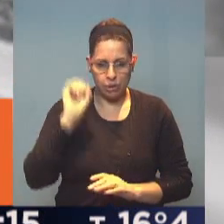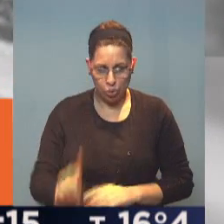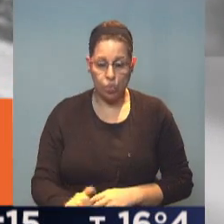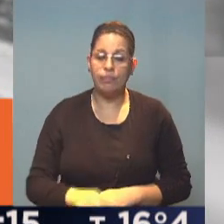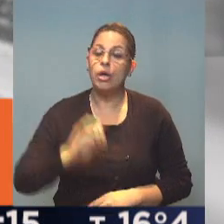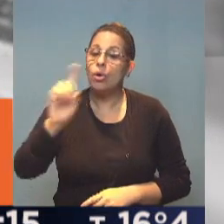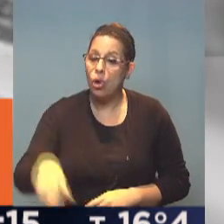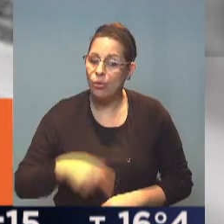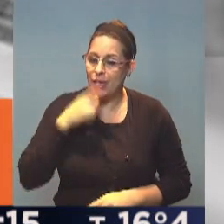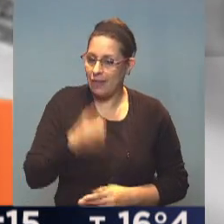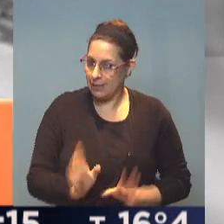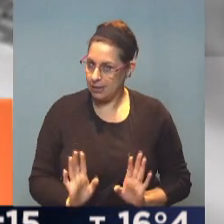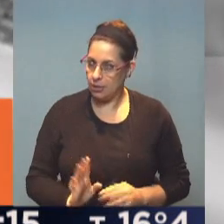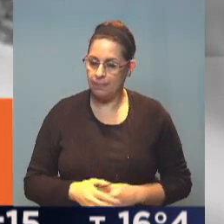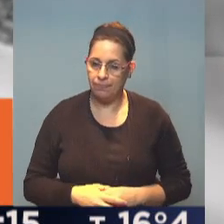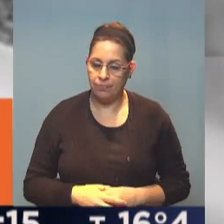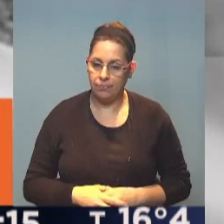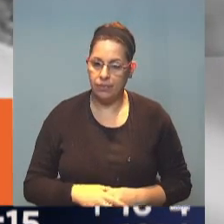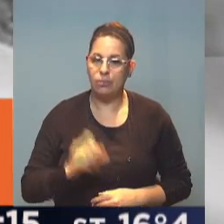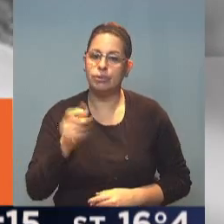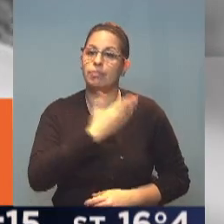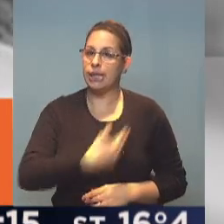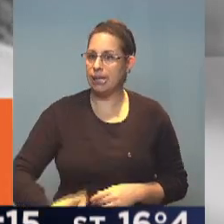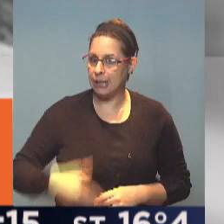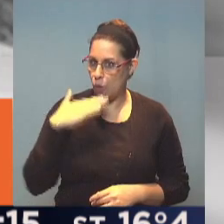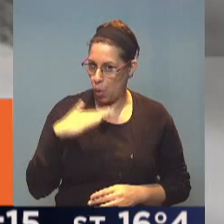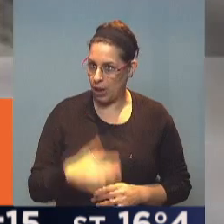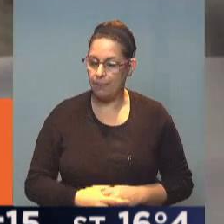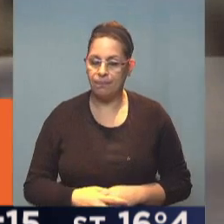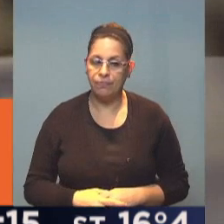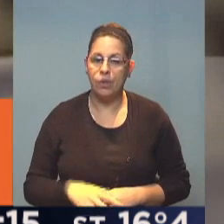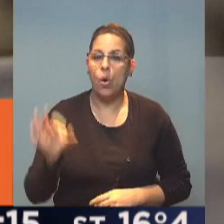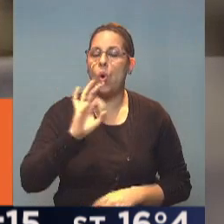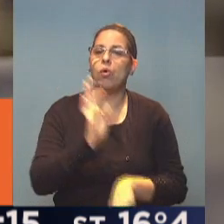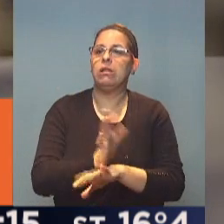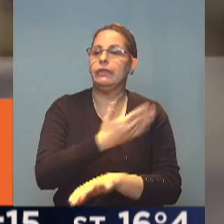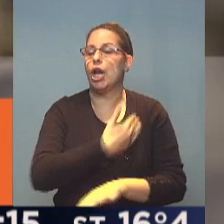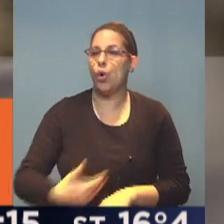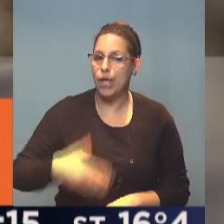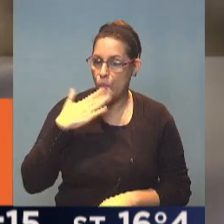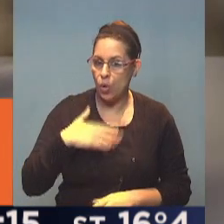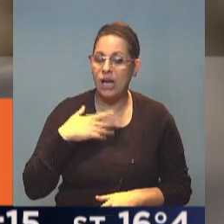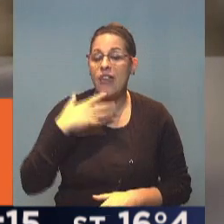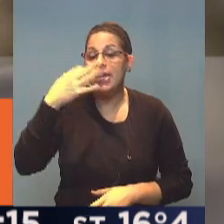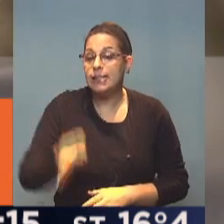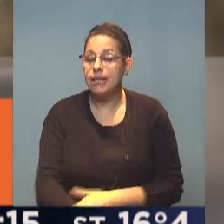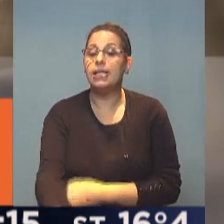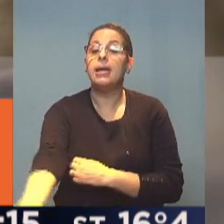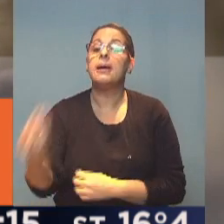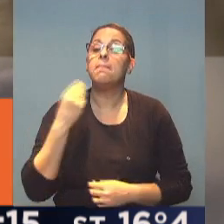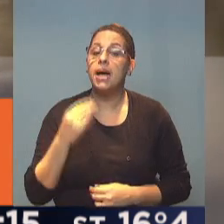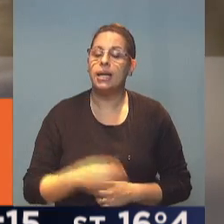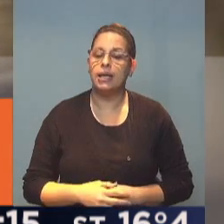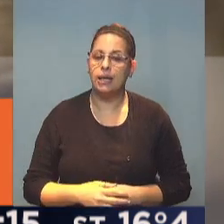tiene que ver con una decisión presidencial, si se quiere, o de gobierno de Boca Juniors, para que no